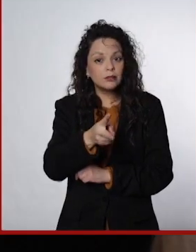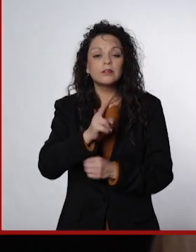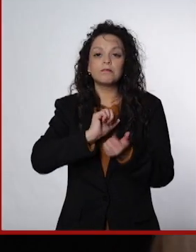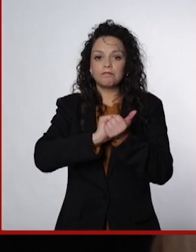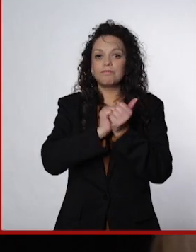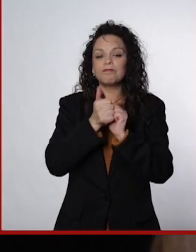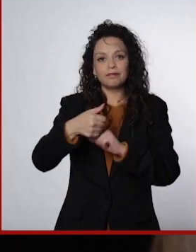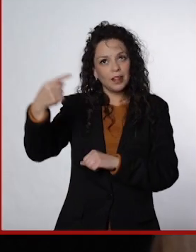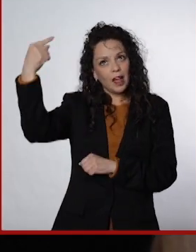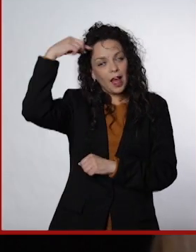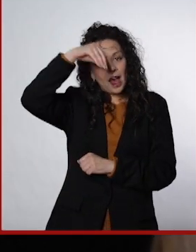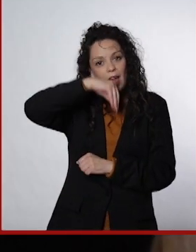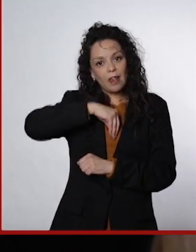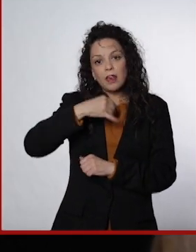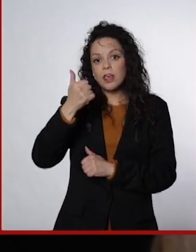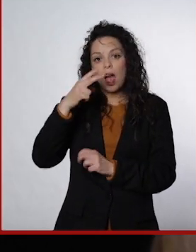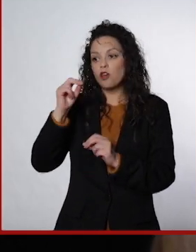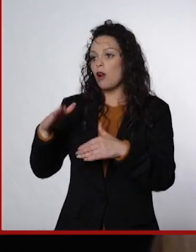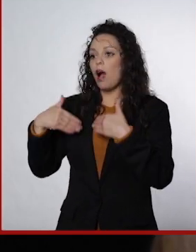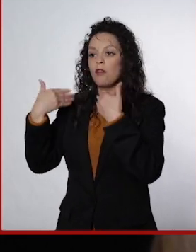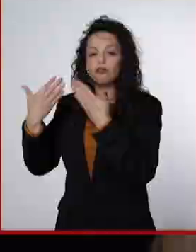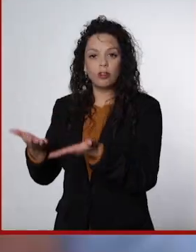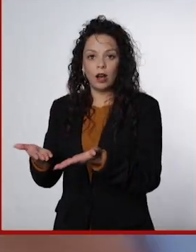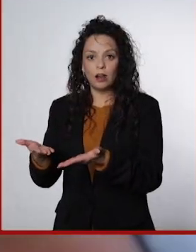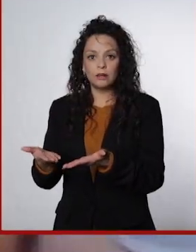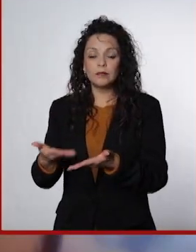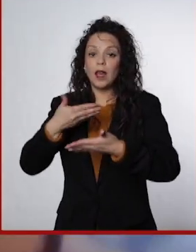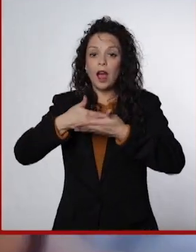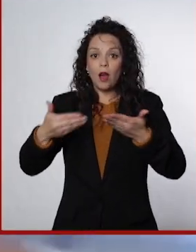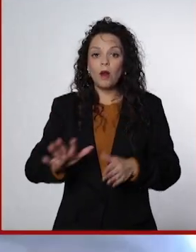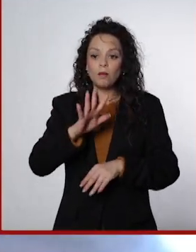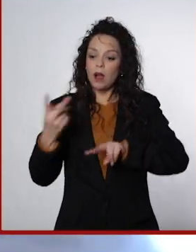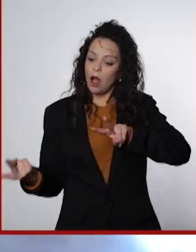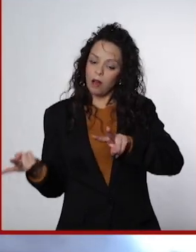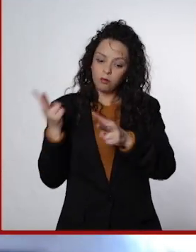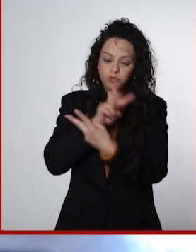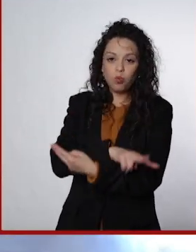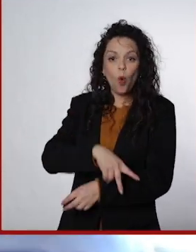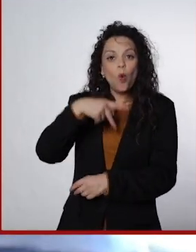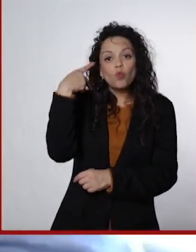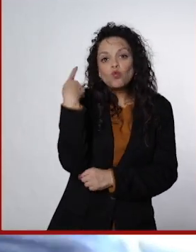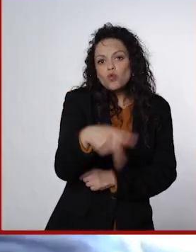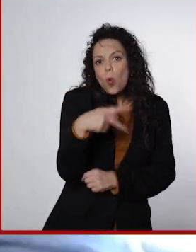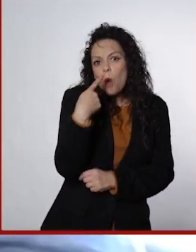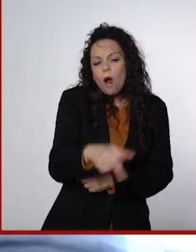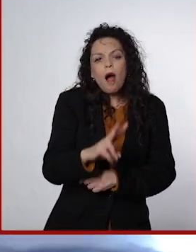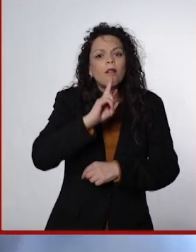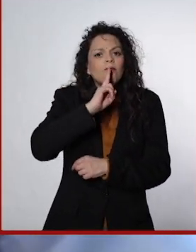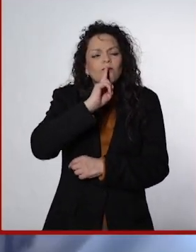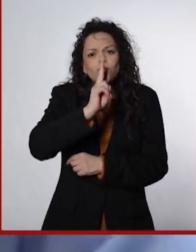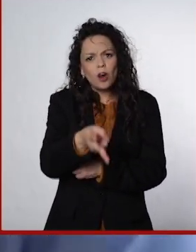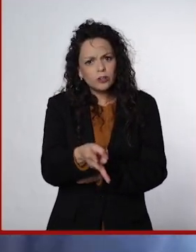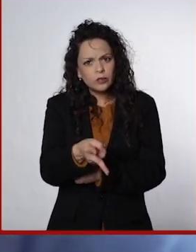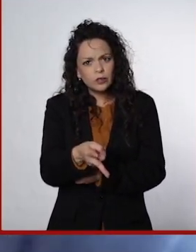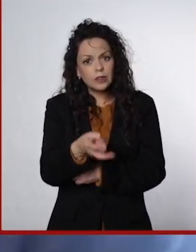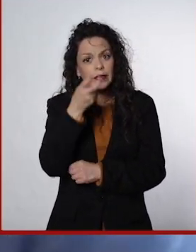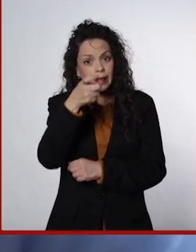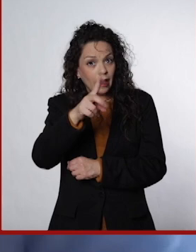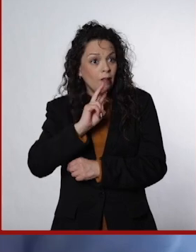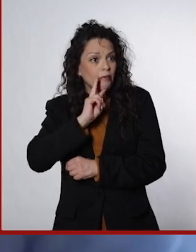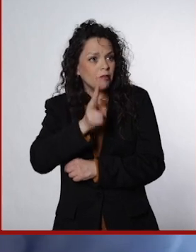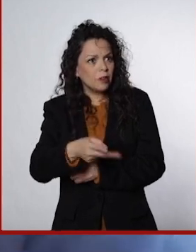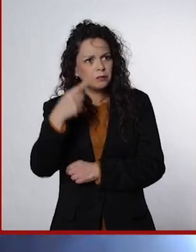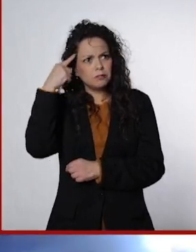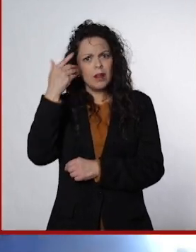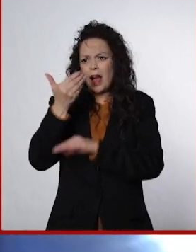que originalmente entró desde afuera, ahora se voltea y parece tu voz. Así que le estamos haciendo caso a una voz que originalmente no